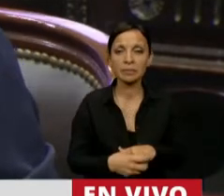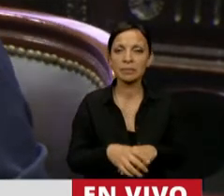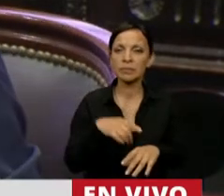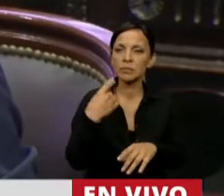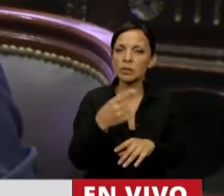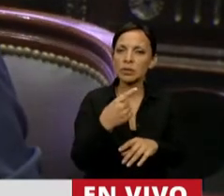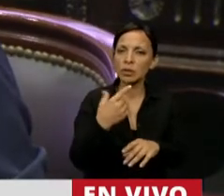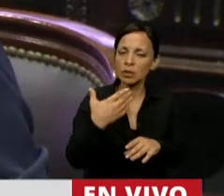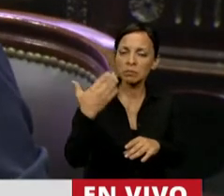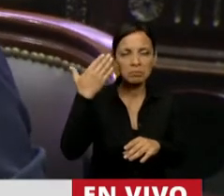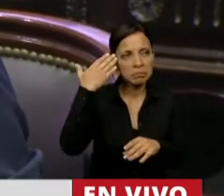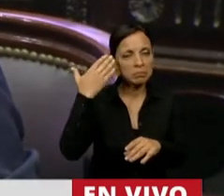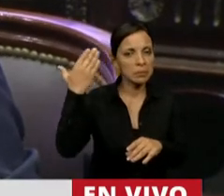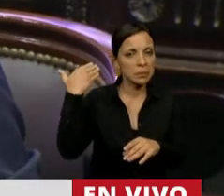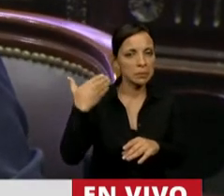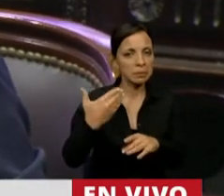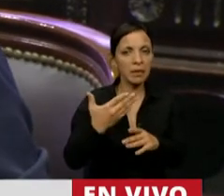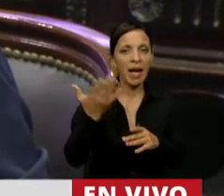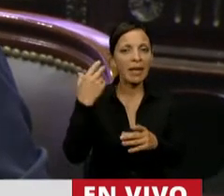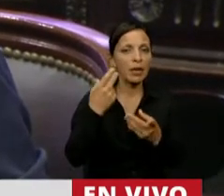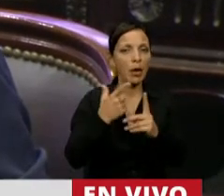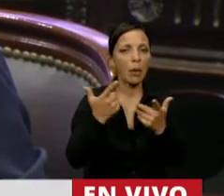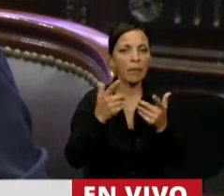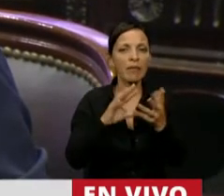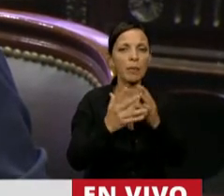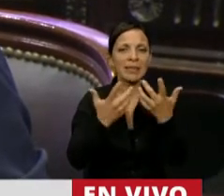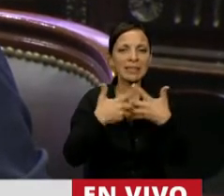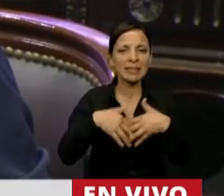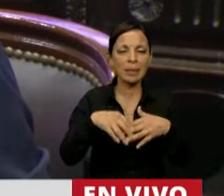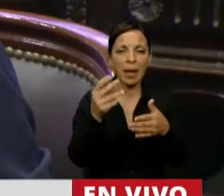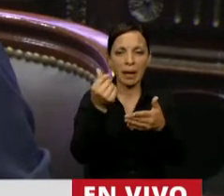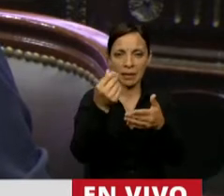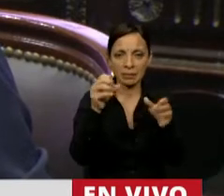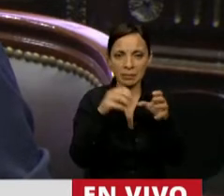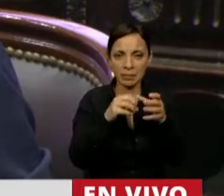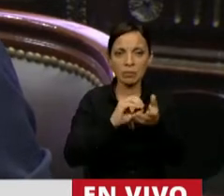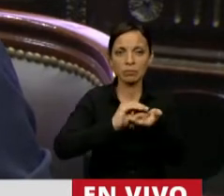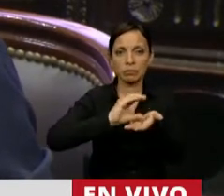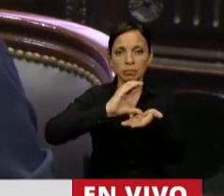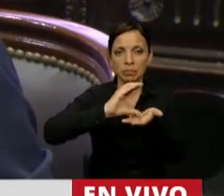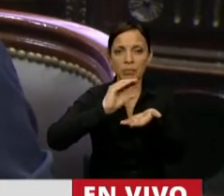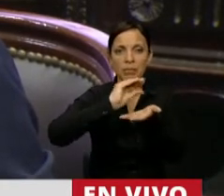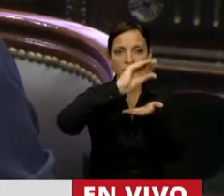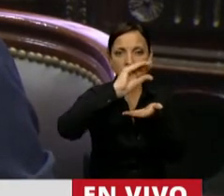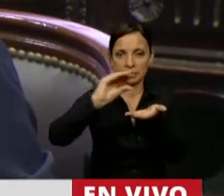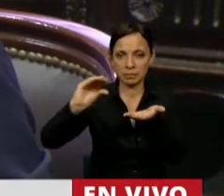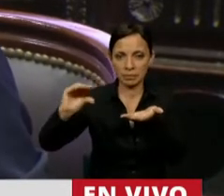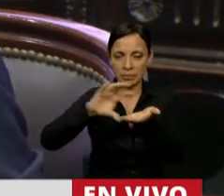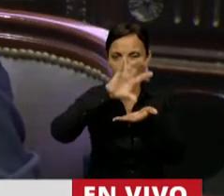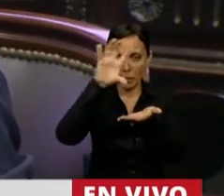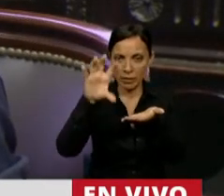recordar esto, no había régimen de coparticipación en el país. ¿Saben por qué empezó